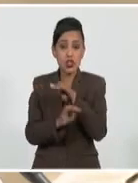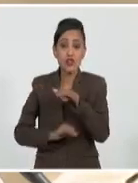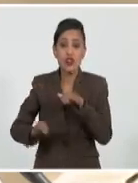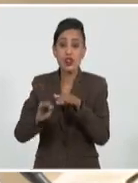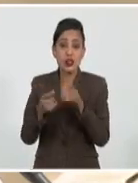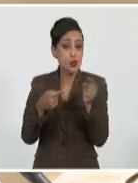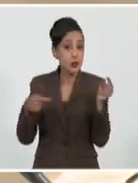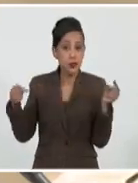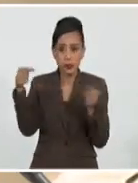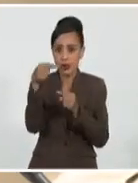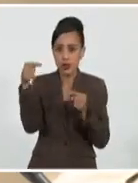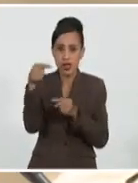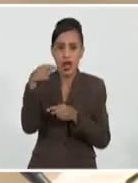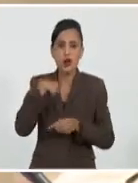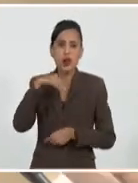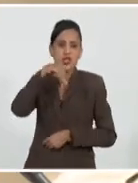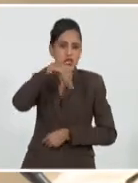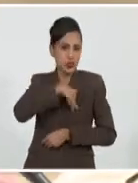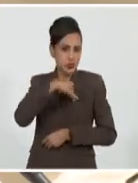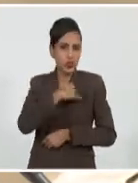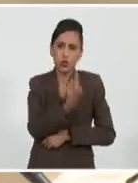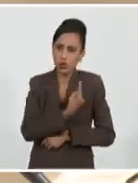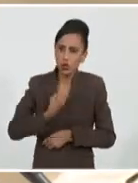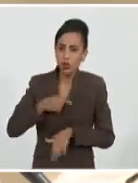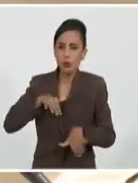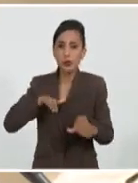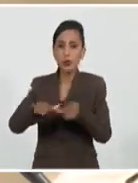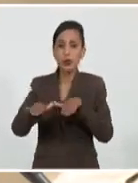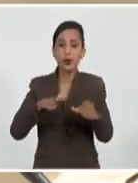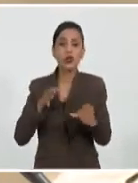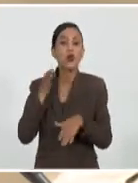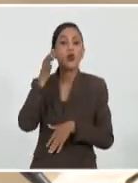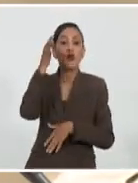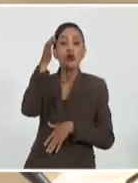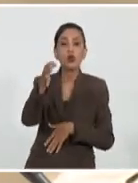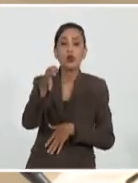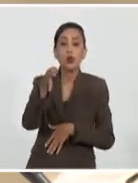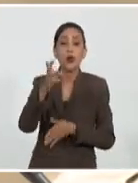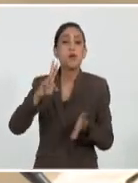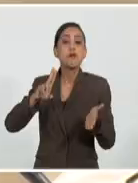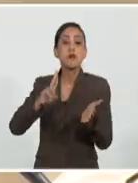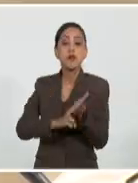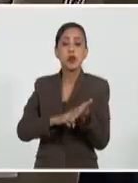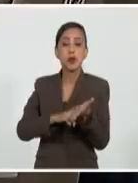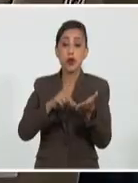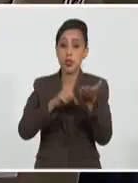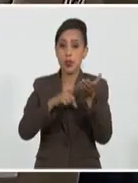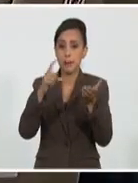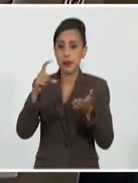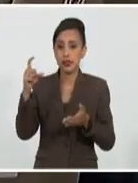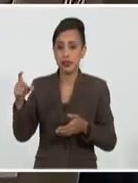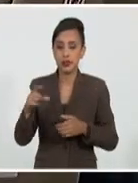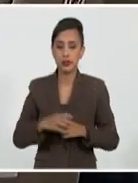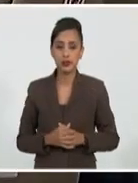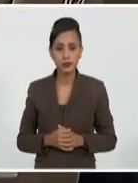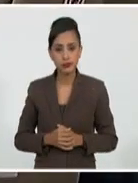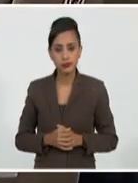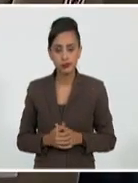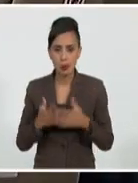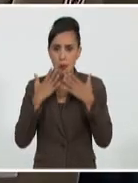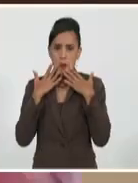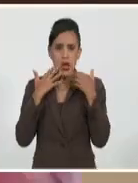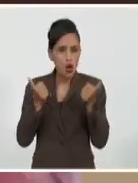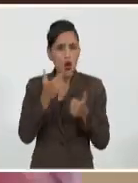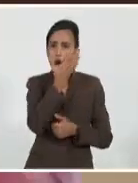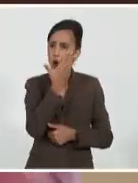primar ese sentimiento de que nos estamos preparando para ser futuros militantes del partido. Otorgar mayor oportunidad a